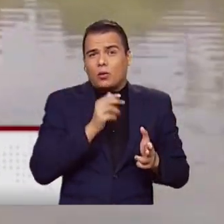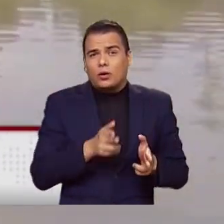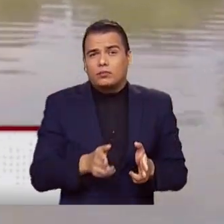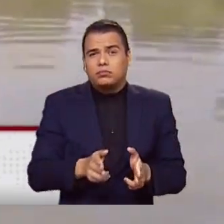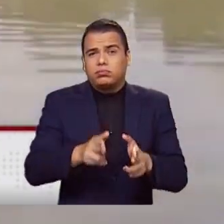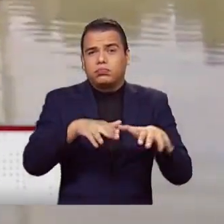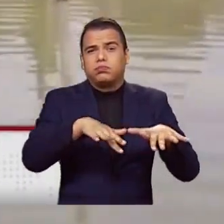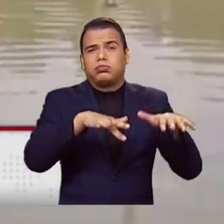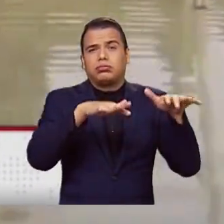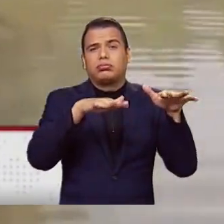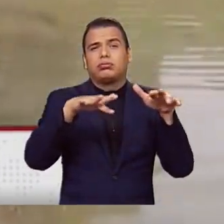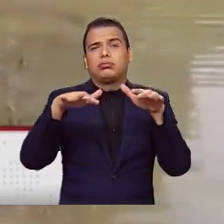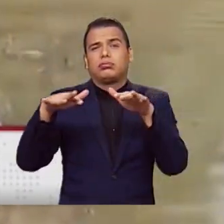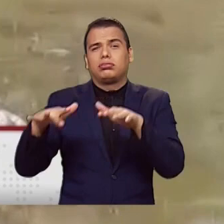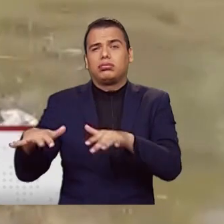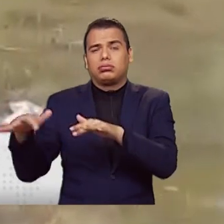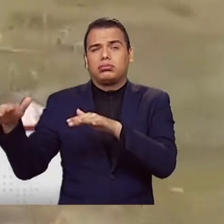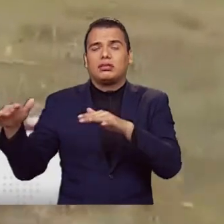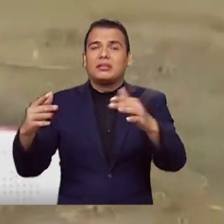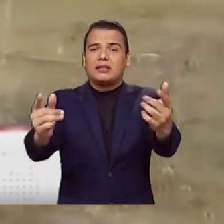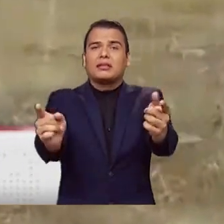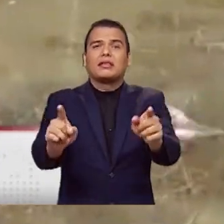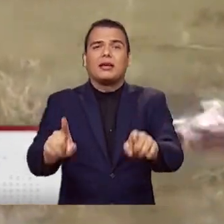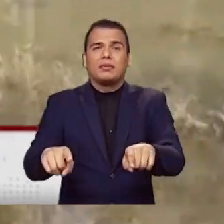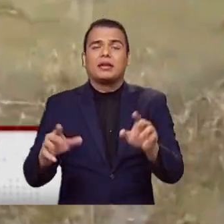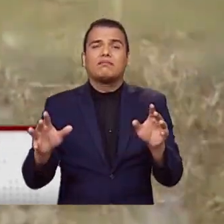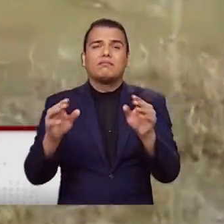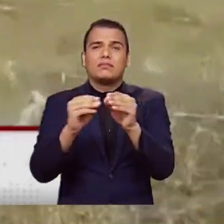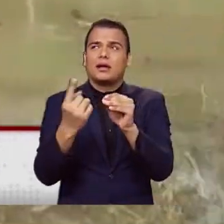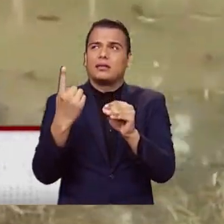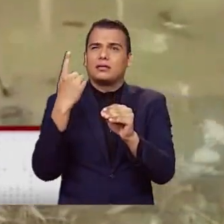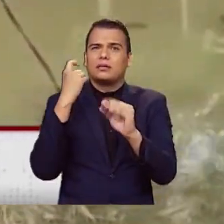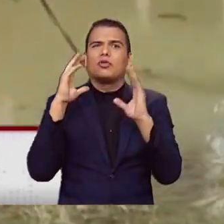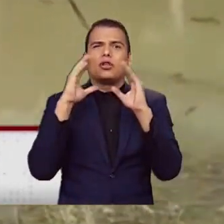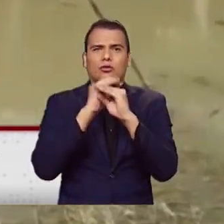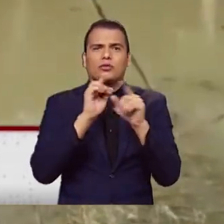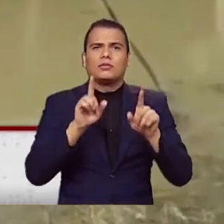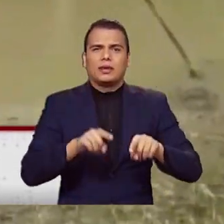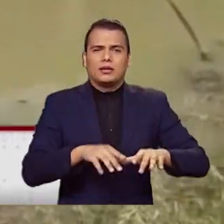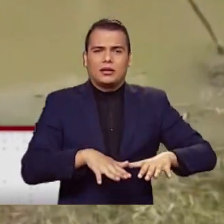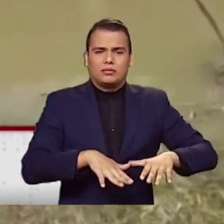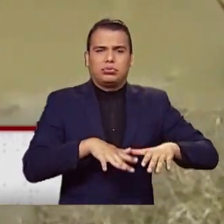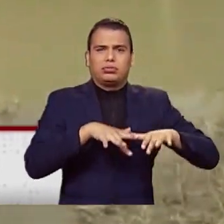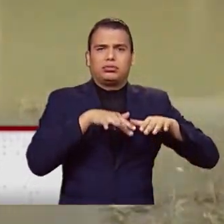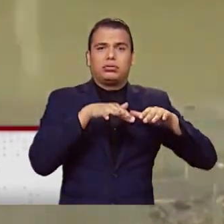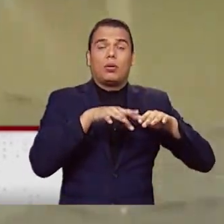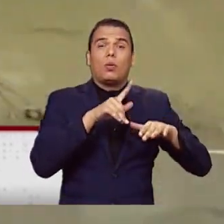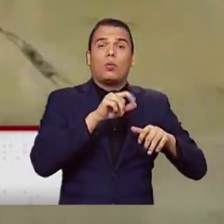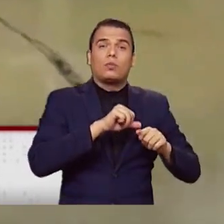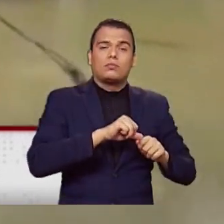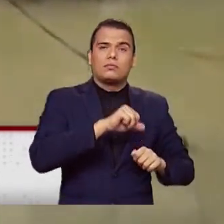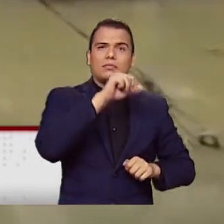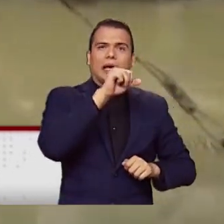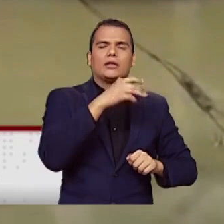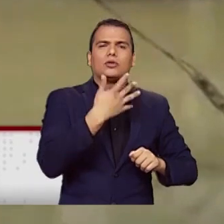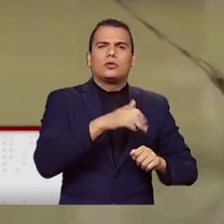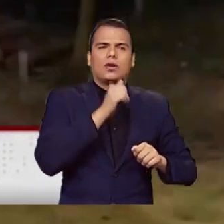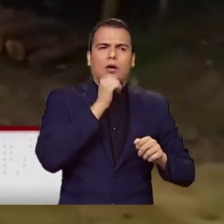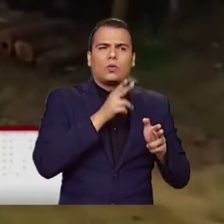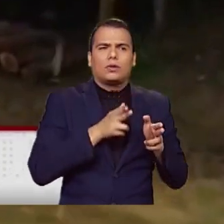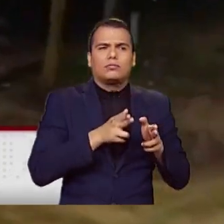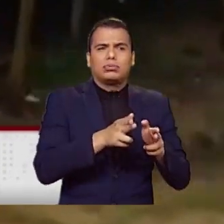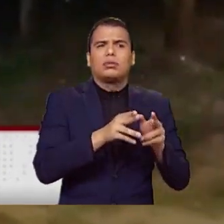menos amaneció subiendo también, aparte de que anoche también subió el río, aumentó más o menos 1 metro, hoy todavía igual está